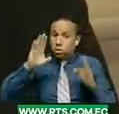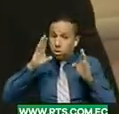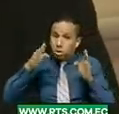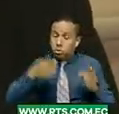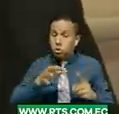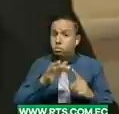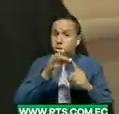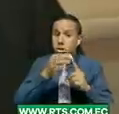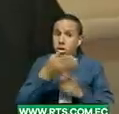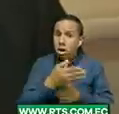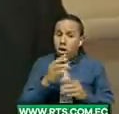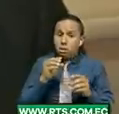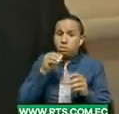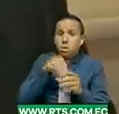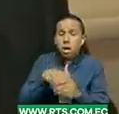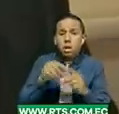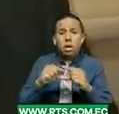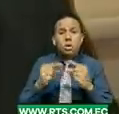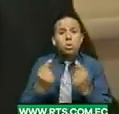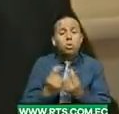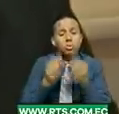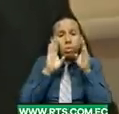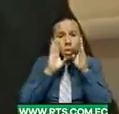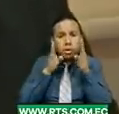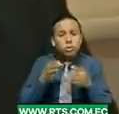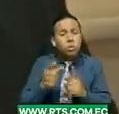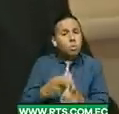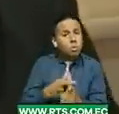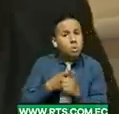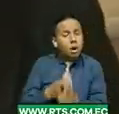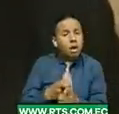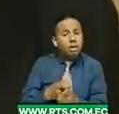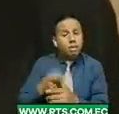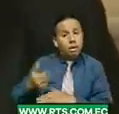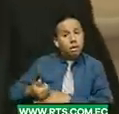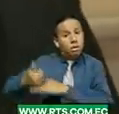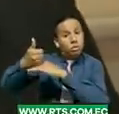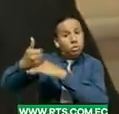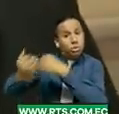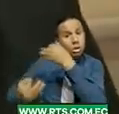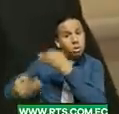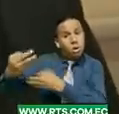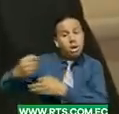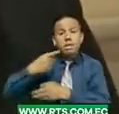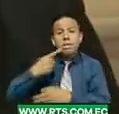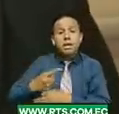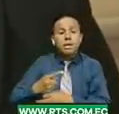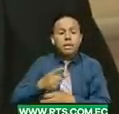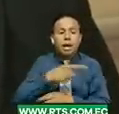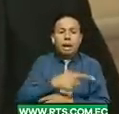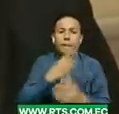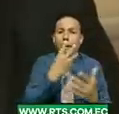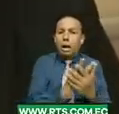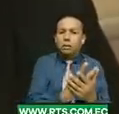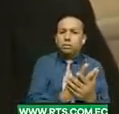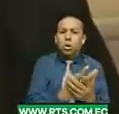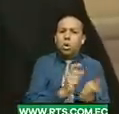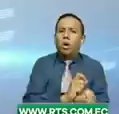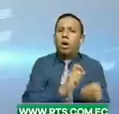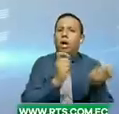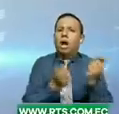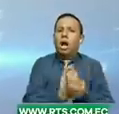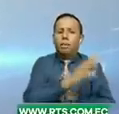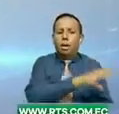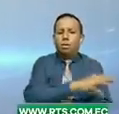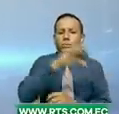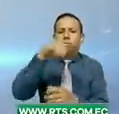ser parte de un grupo de atención prioritaria, el juez de instancia ha determinado que vaya a cumplir el arresto pero en su domicilio.